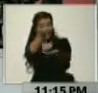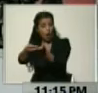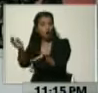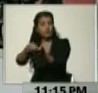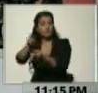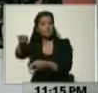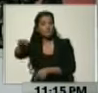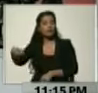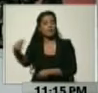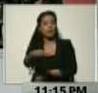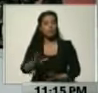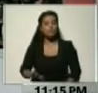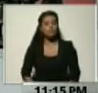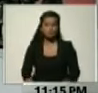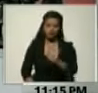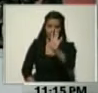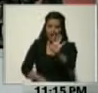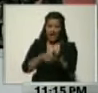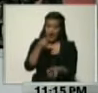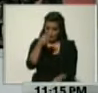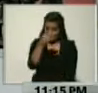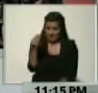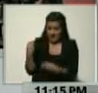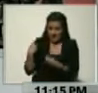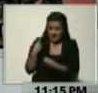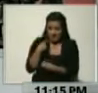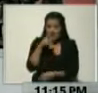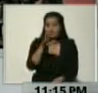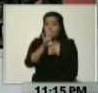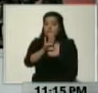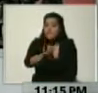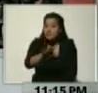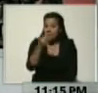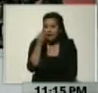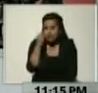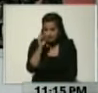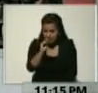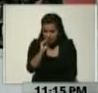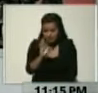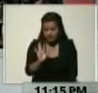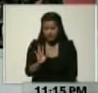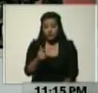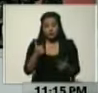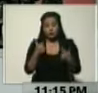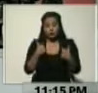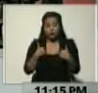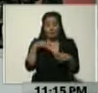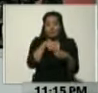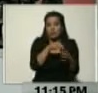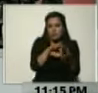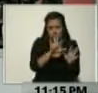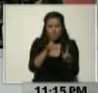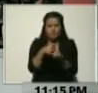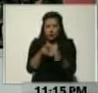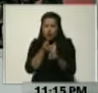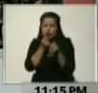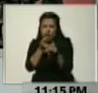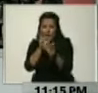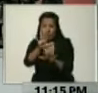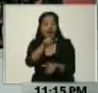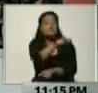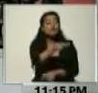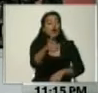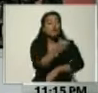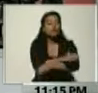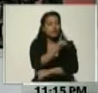cierto, Diosdado, aun cuando no es nuestro problema, es bueno que lo sepan los amargados de la